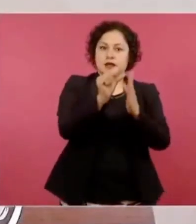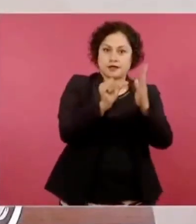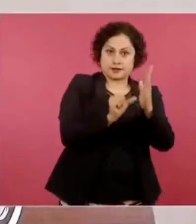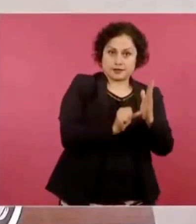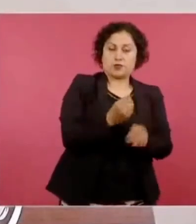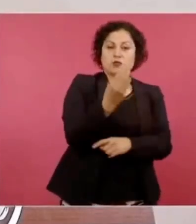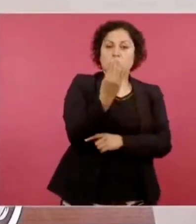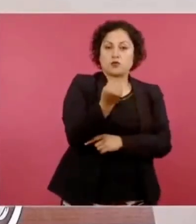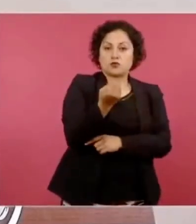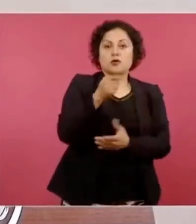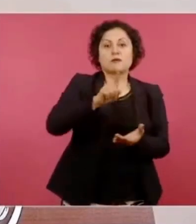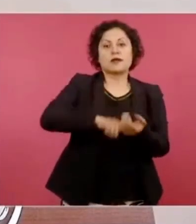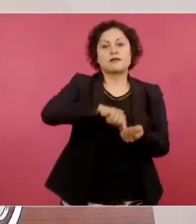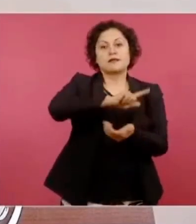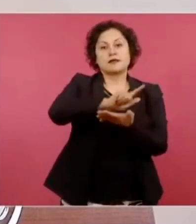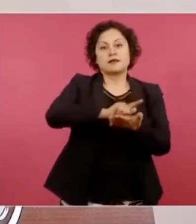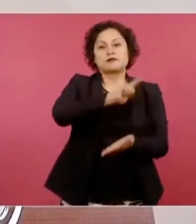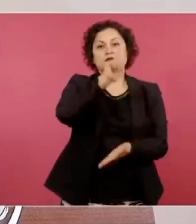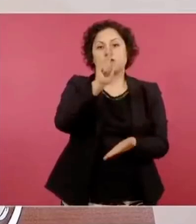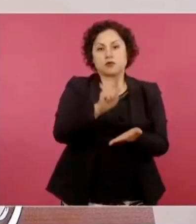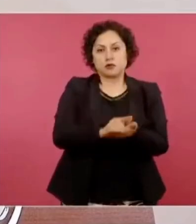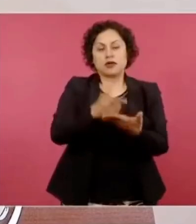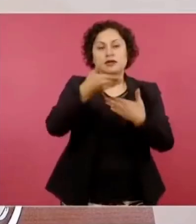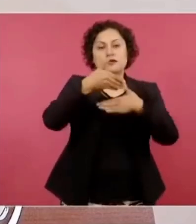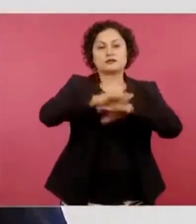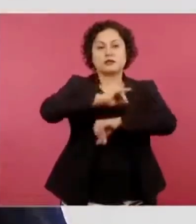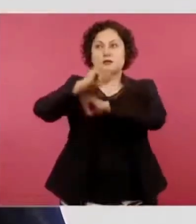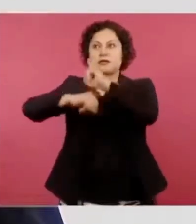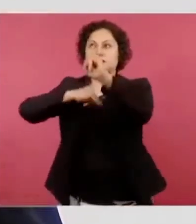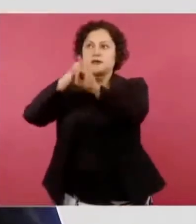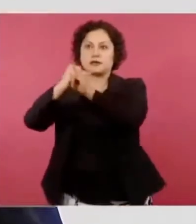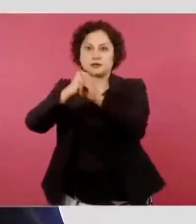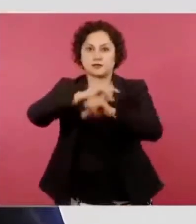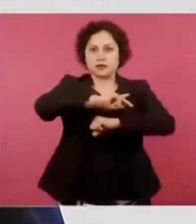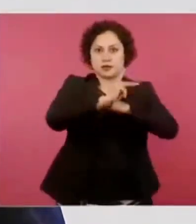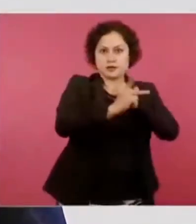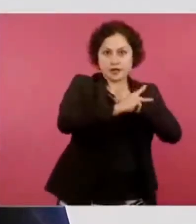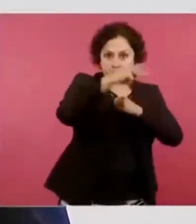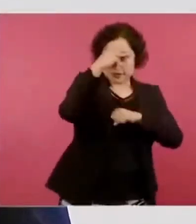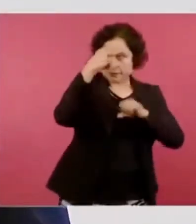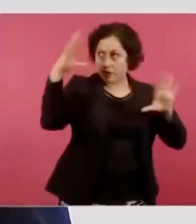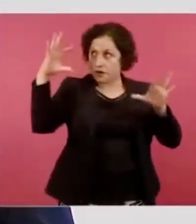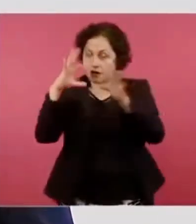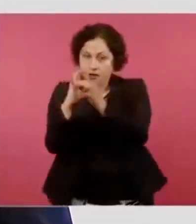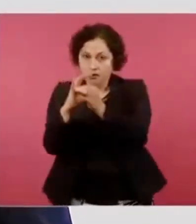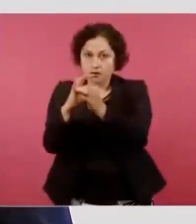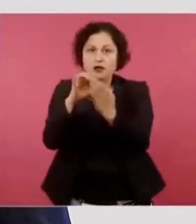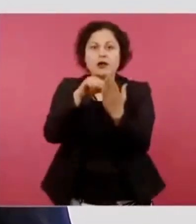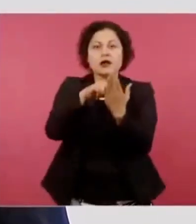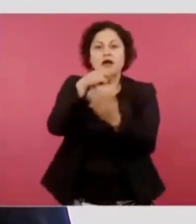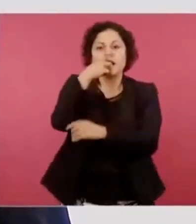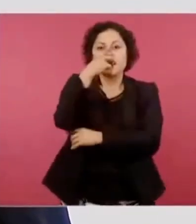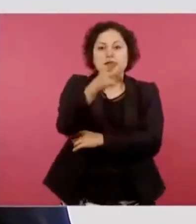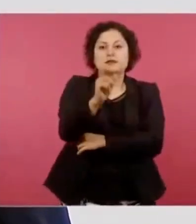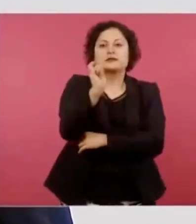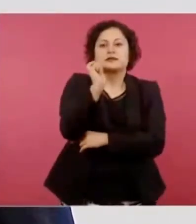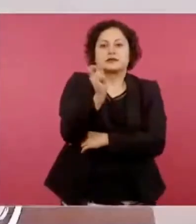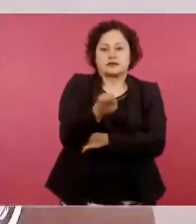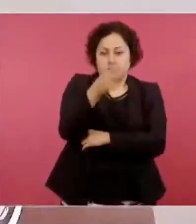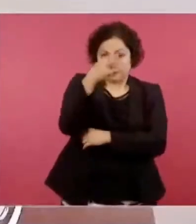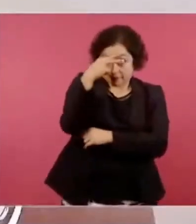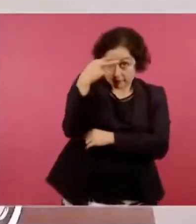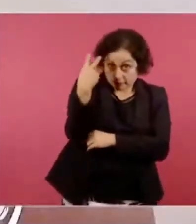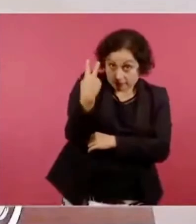de la Ley sobre la celebración de tratados señala que México no puede reconocer resoluciones